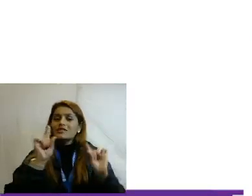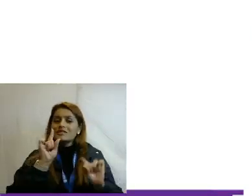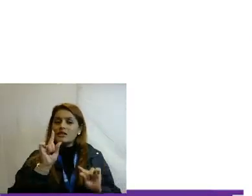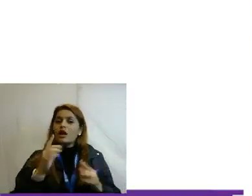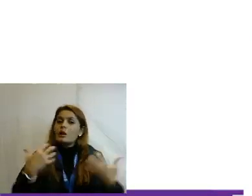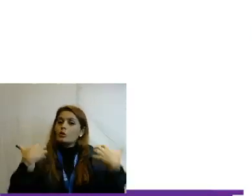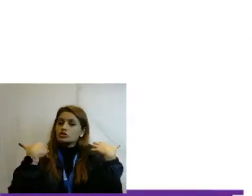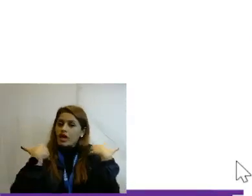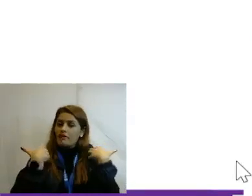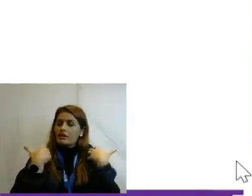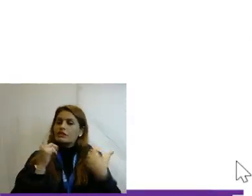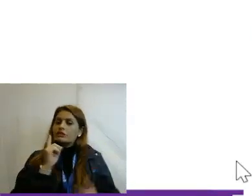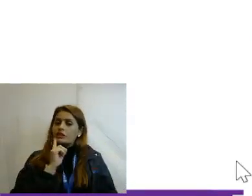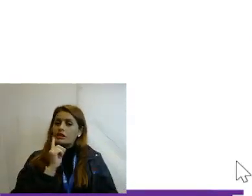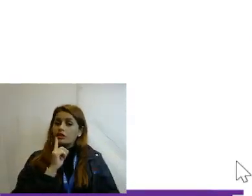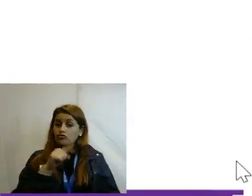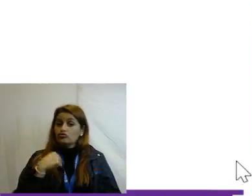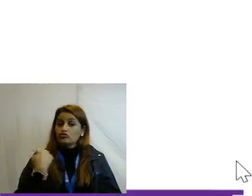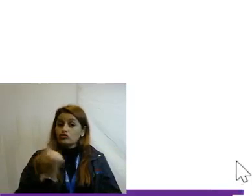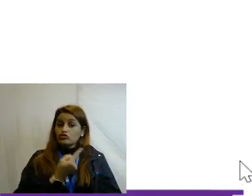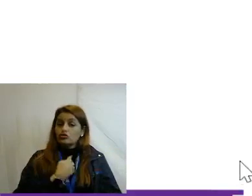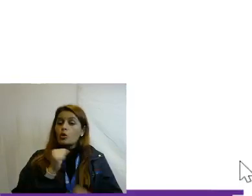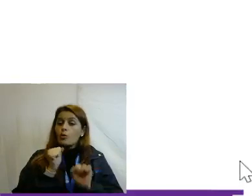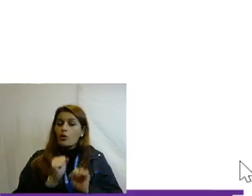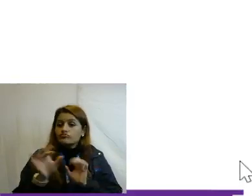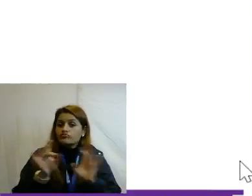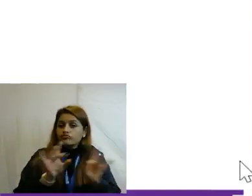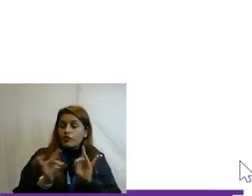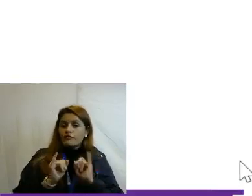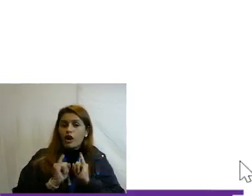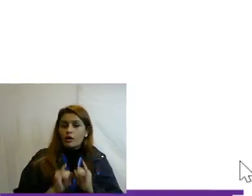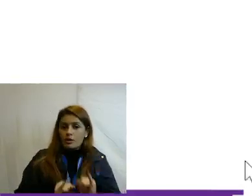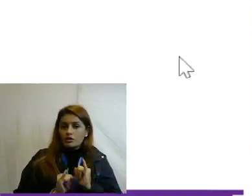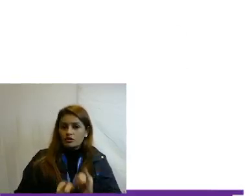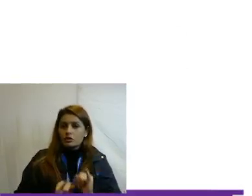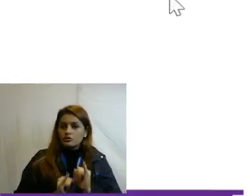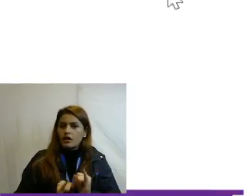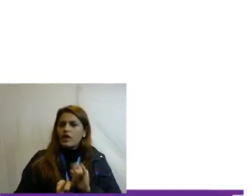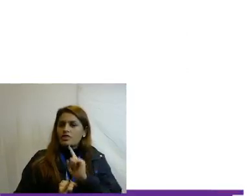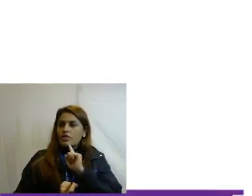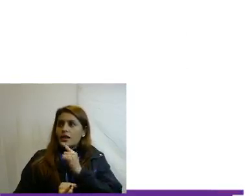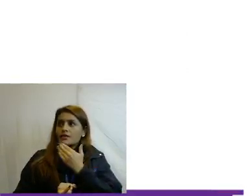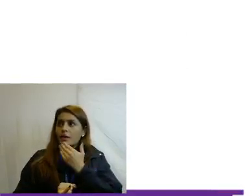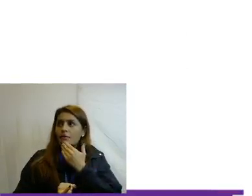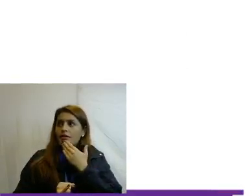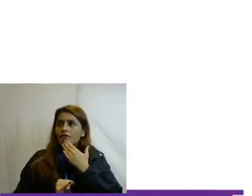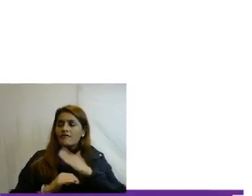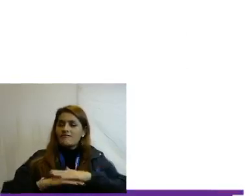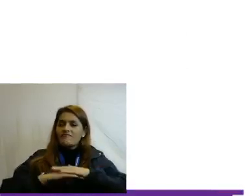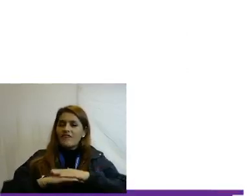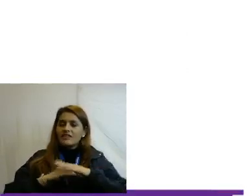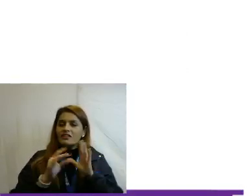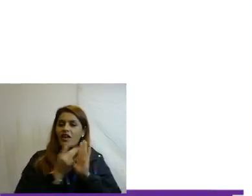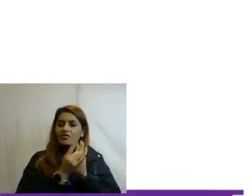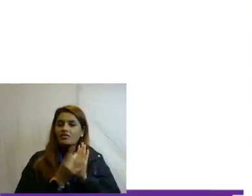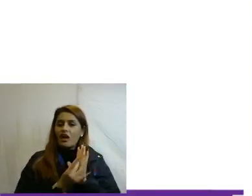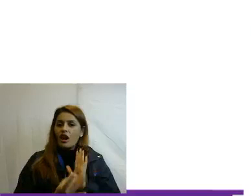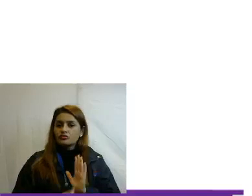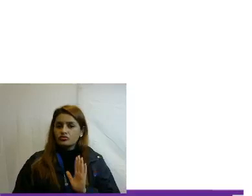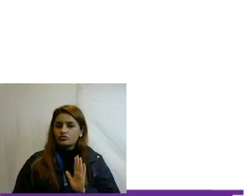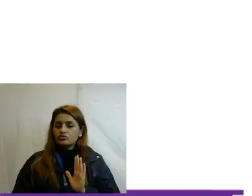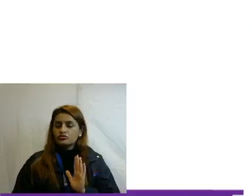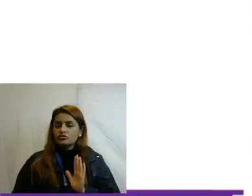responsable, donde nosotros podemos recabar y estamos alimentando también una base de datos de